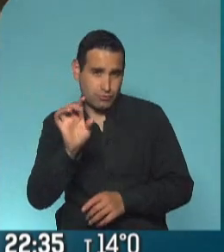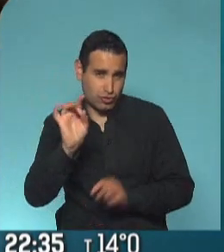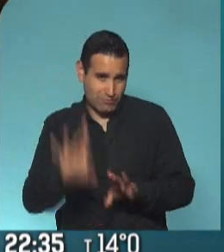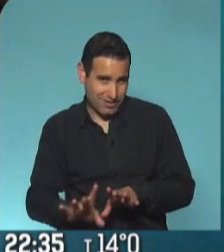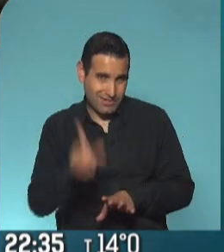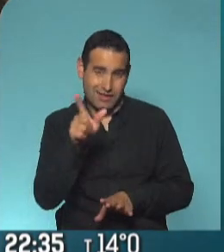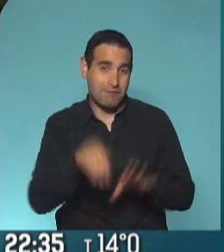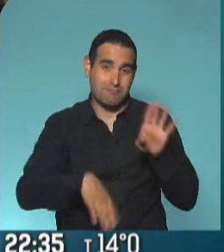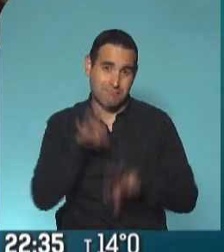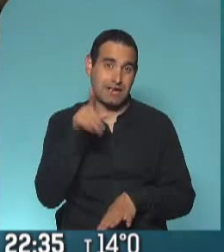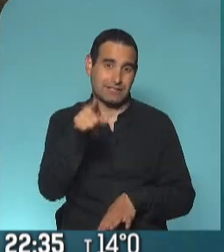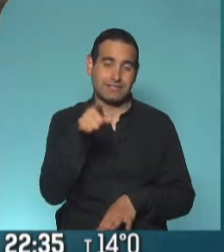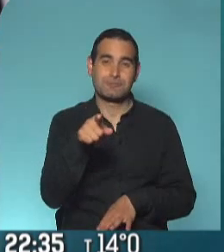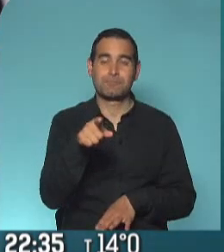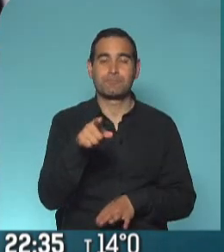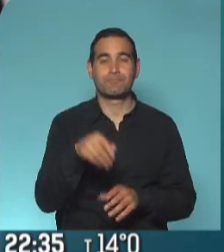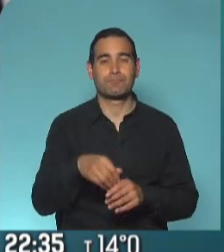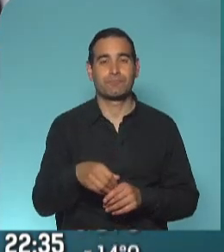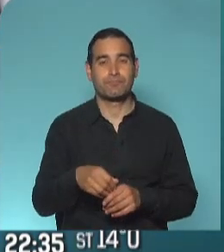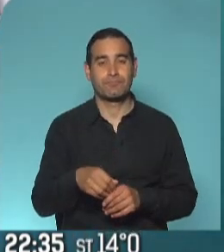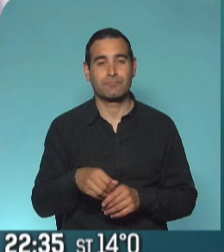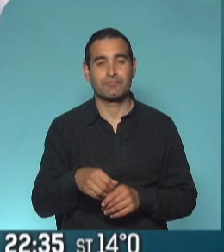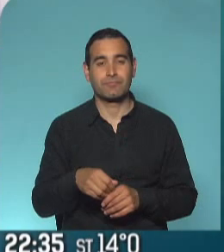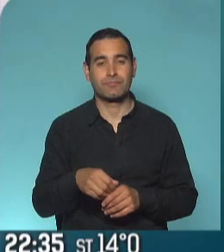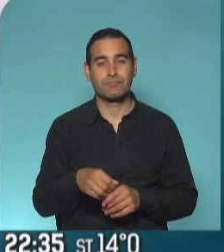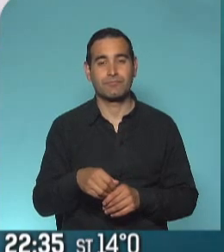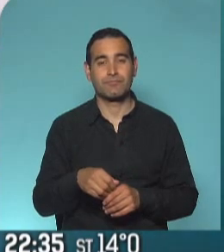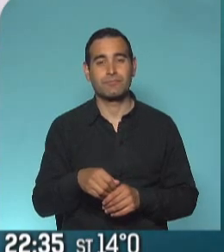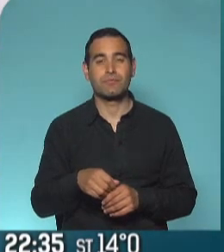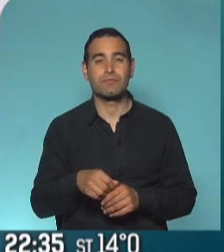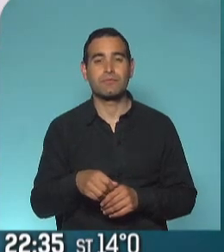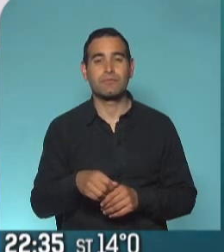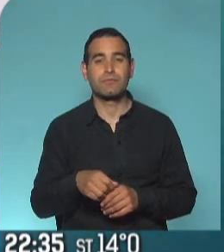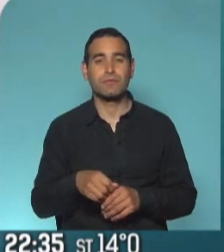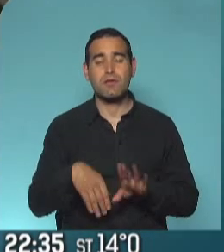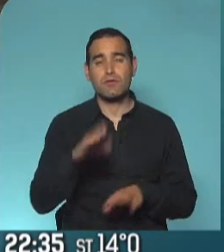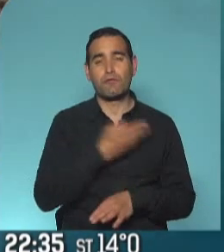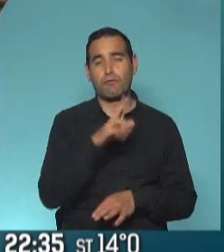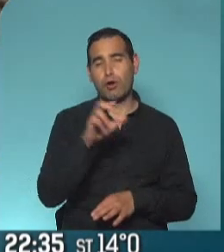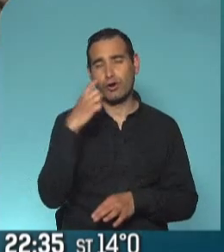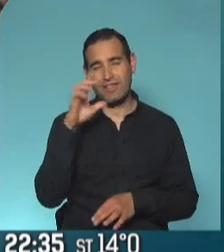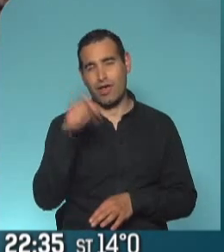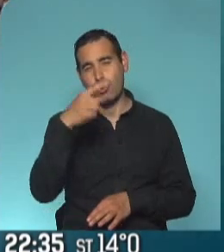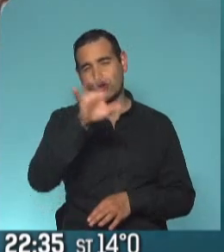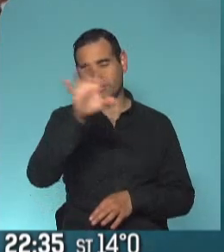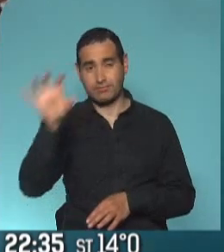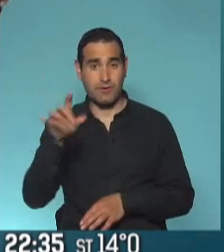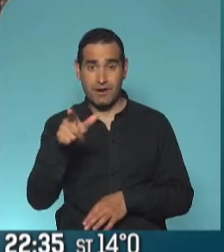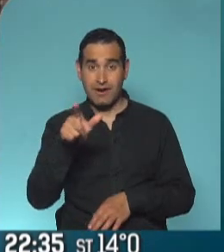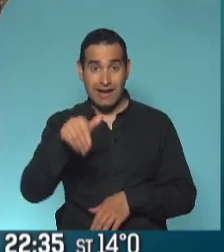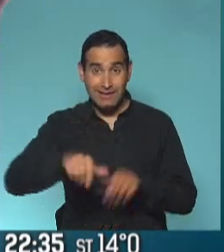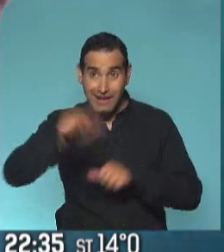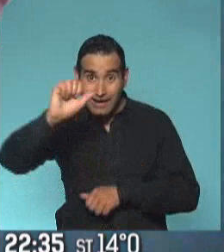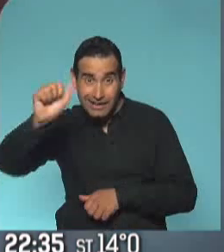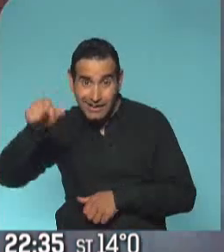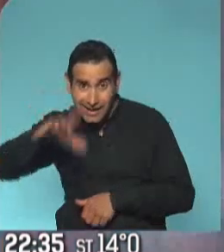el corazón del cinturón de óxido, el Rust Belt, y Florida. Y que con eso tiene la reelección, no digo asegurada, pero